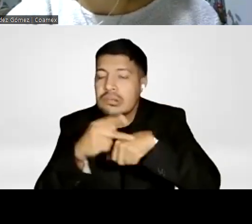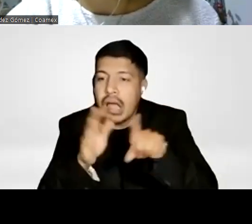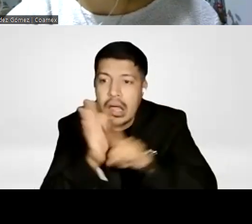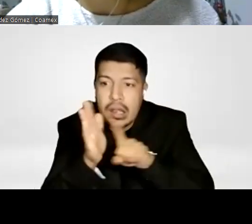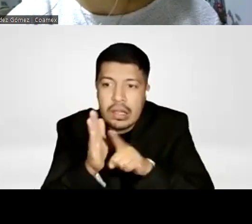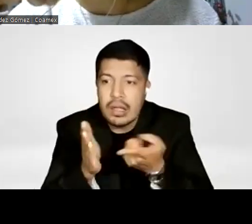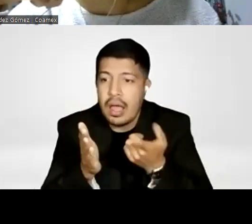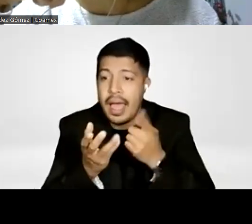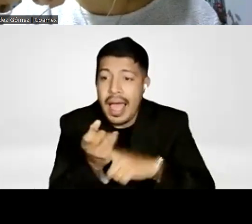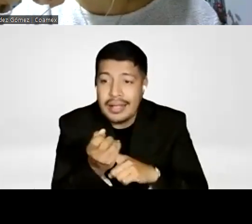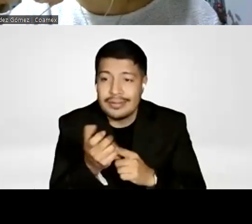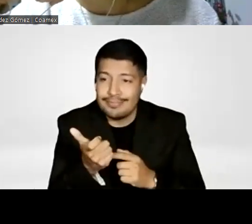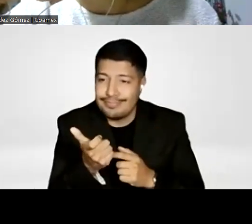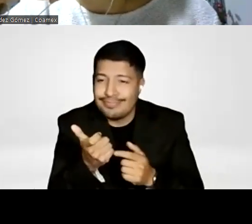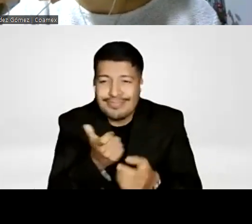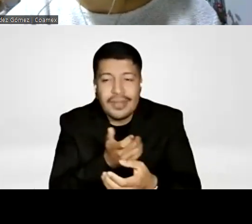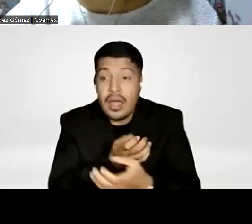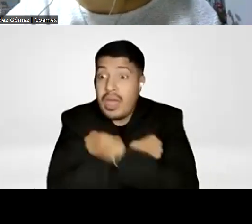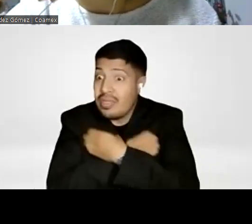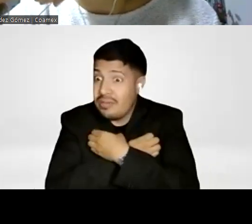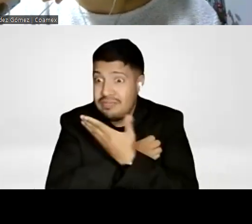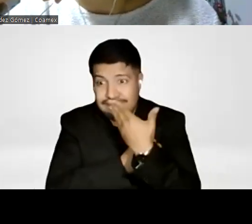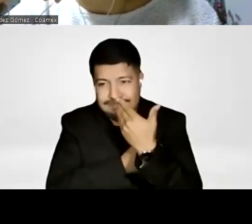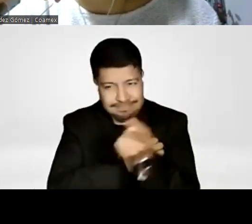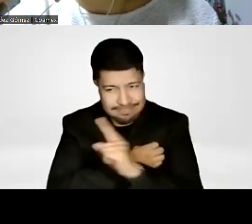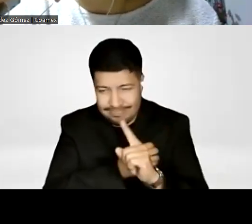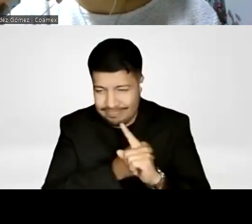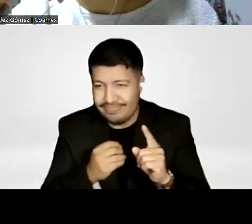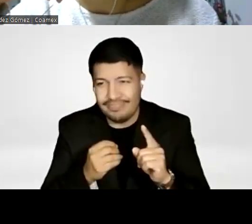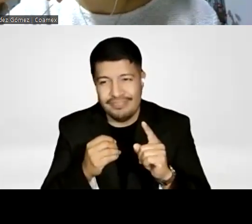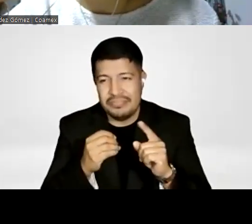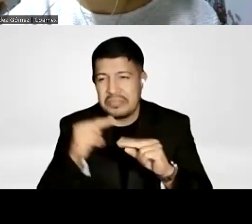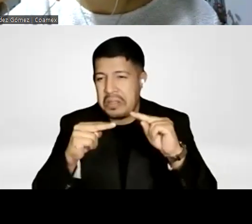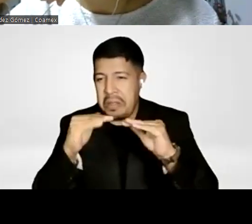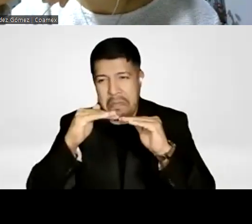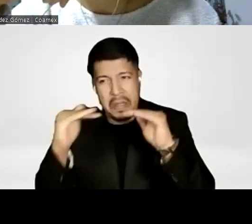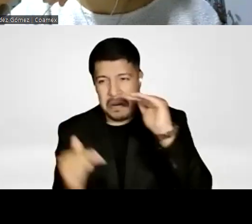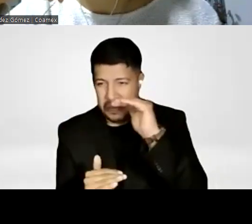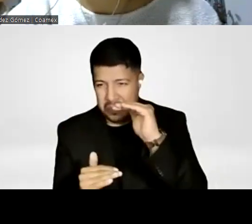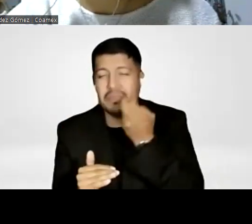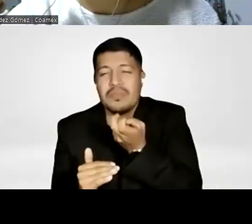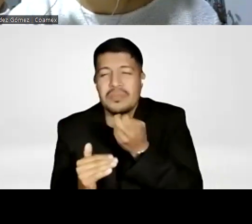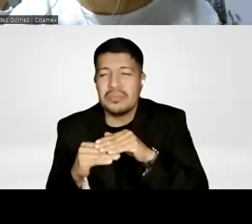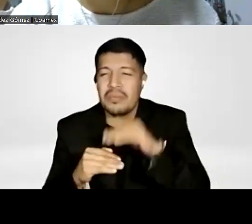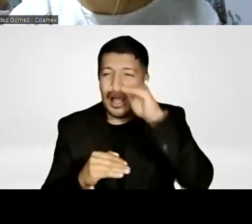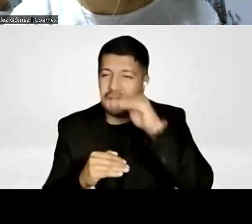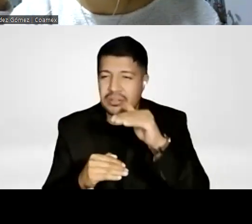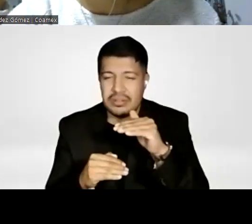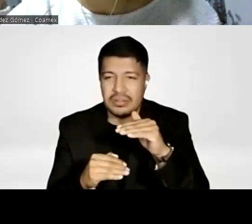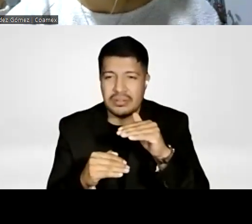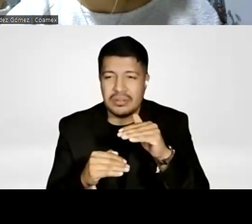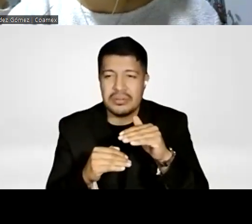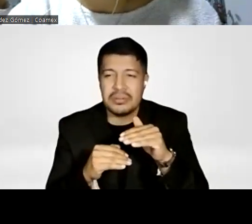además bajos niveles educativos? También pensando en aquellas en sectores en mayor desventaja, como las que se encuentran en zonas